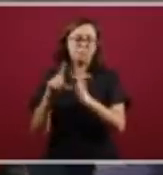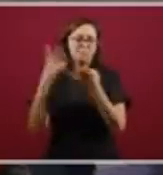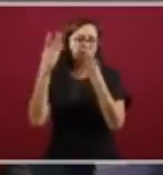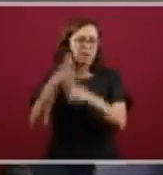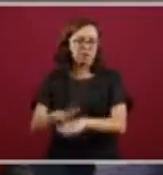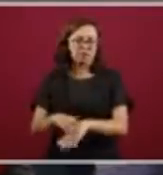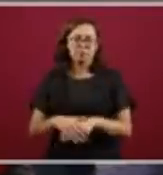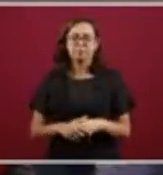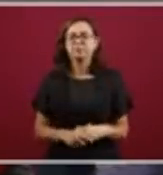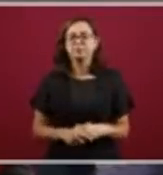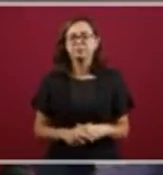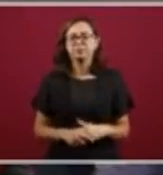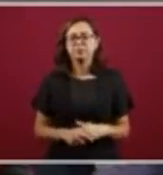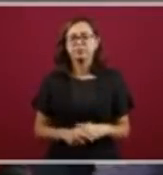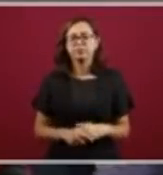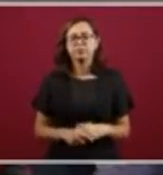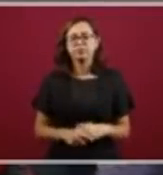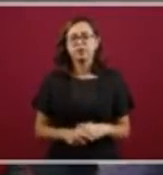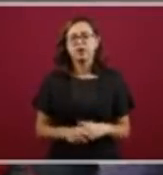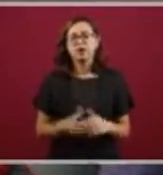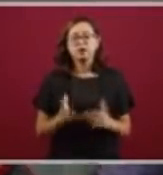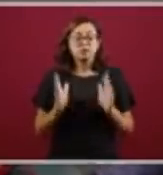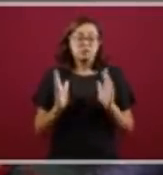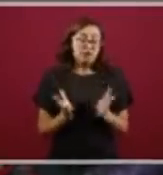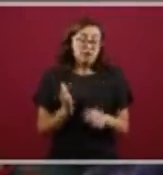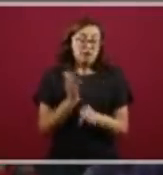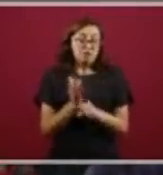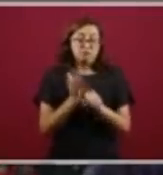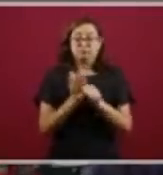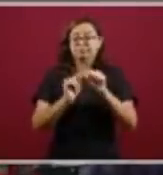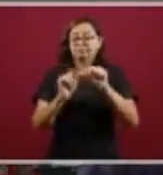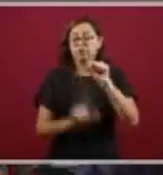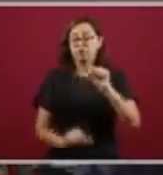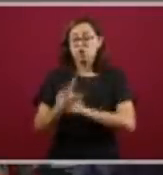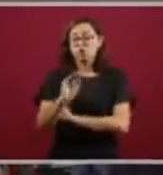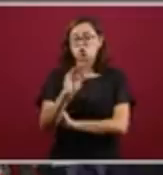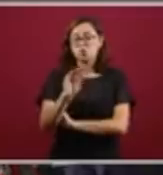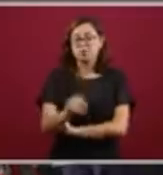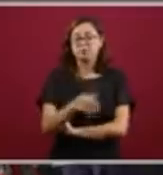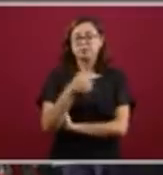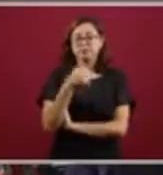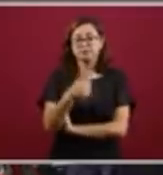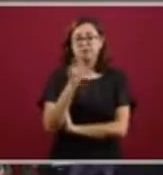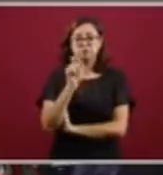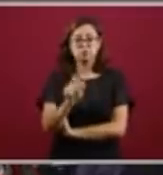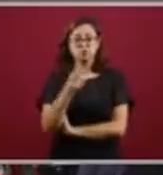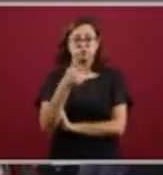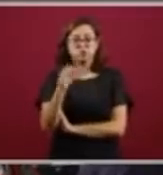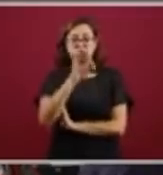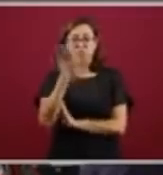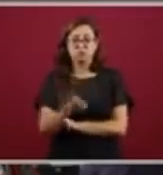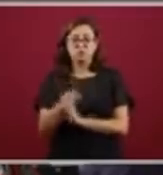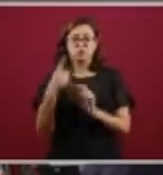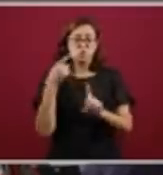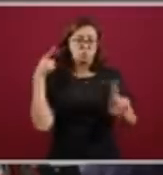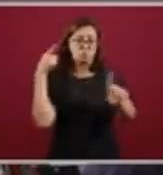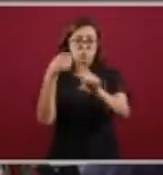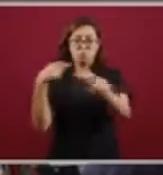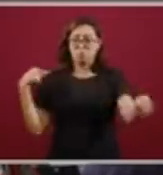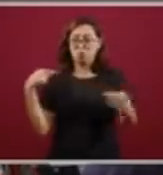manera que estamos llegando al 93.6% del avance de la meta total, que son